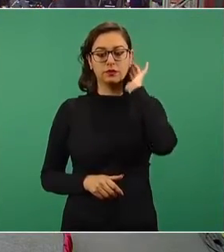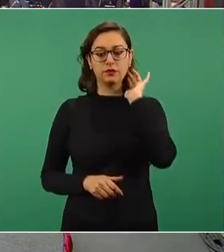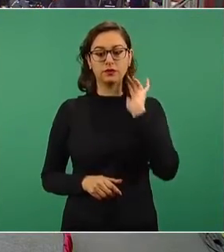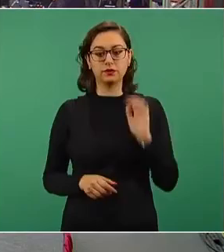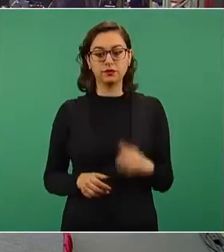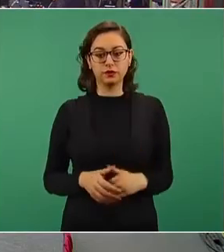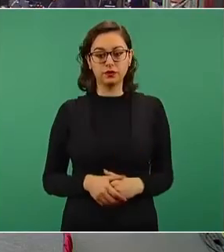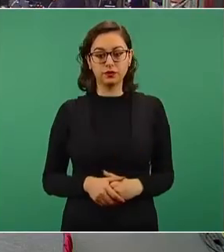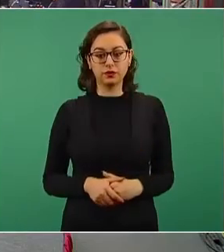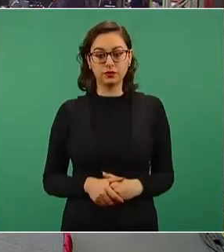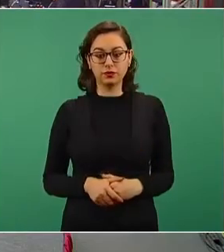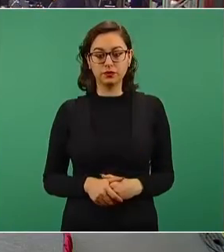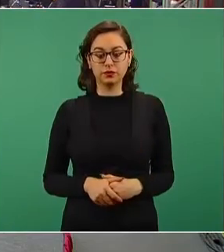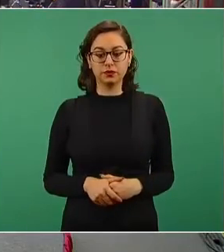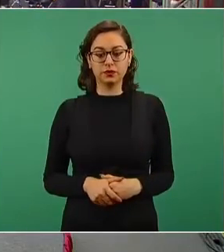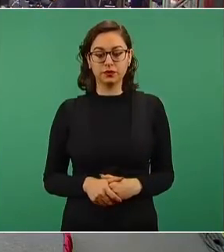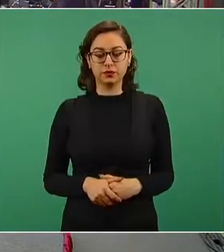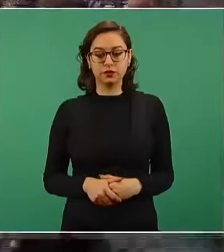empezamos.